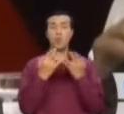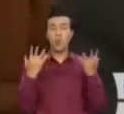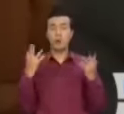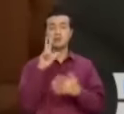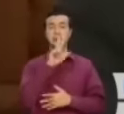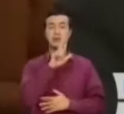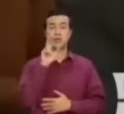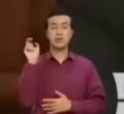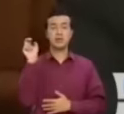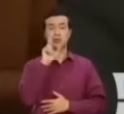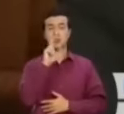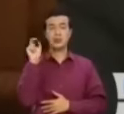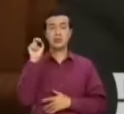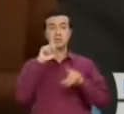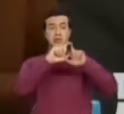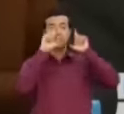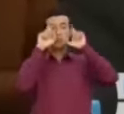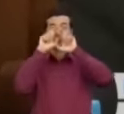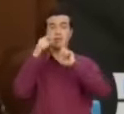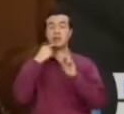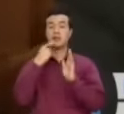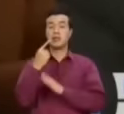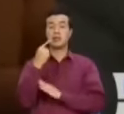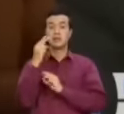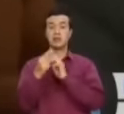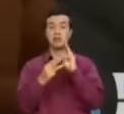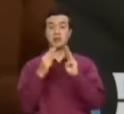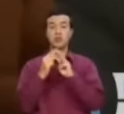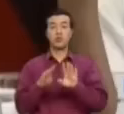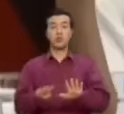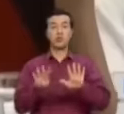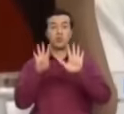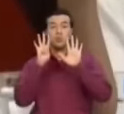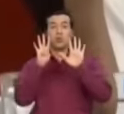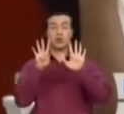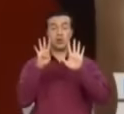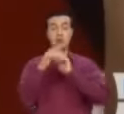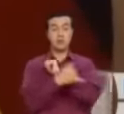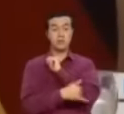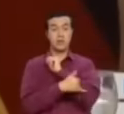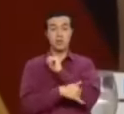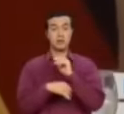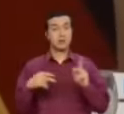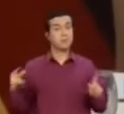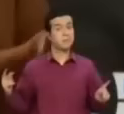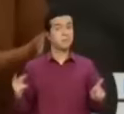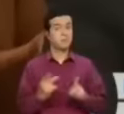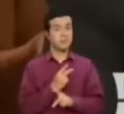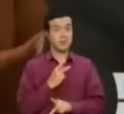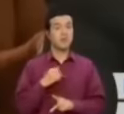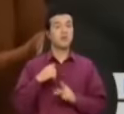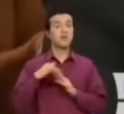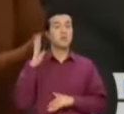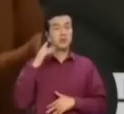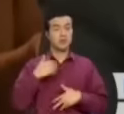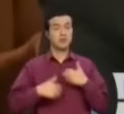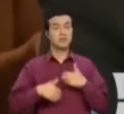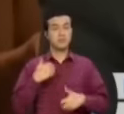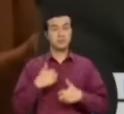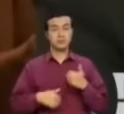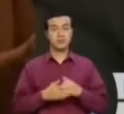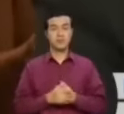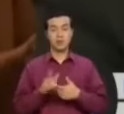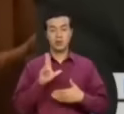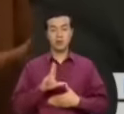Más de 300 empresas, está en el ranking como número 9 de los países. Es decir, son de los países que tienen más intermediarios involucrados. ¿Pero a